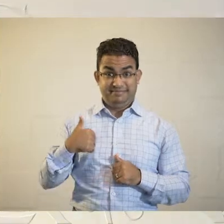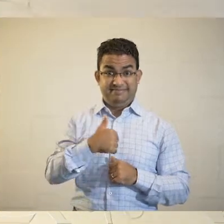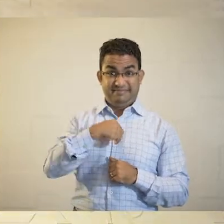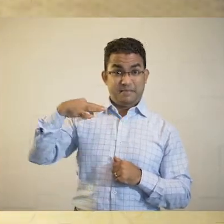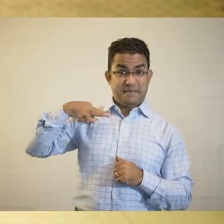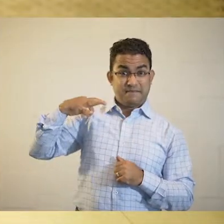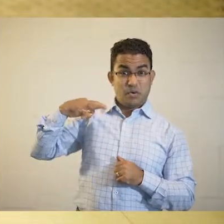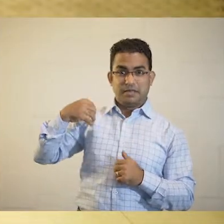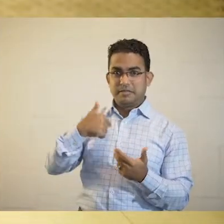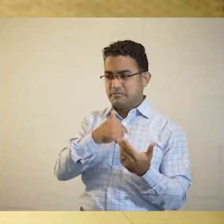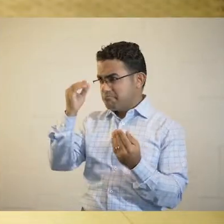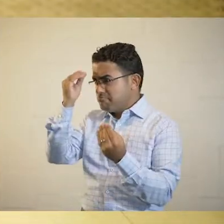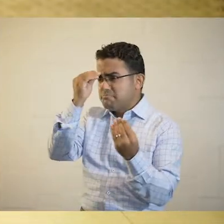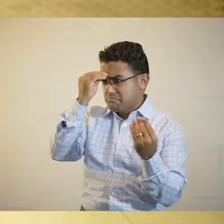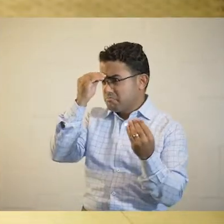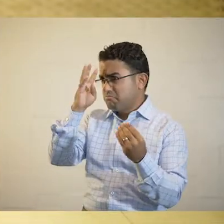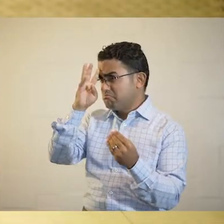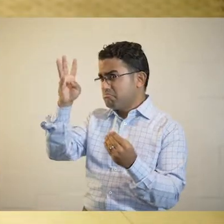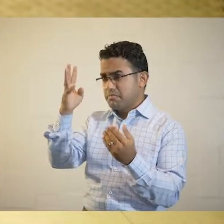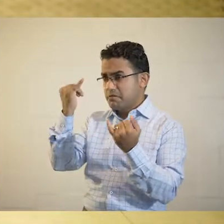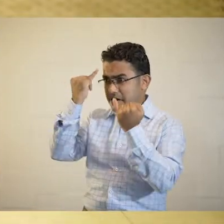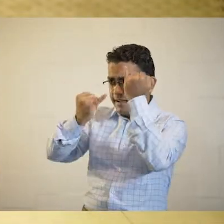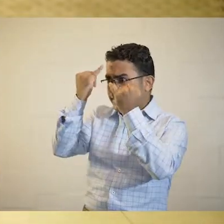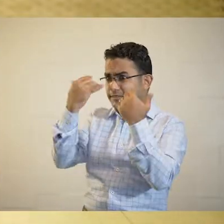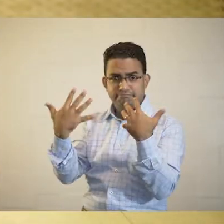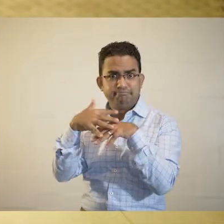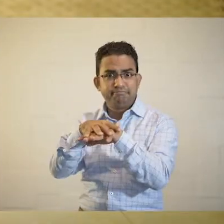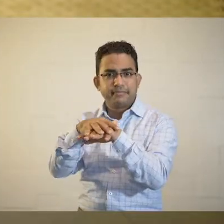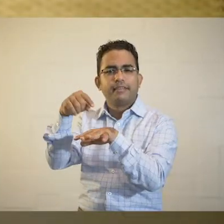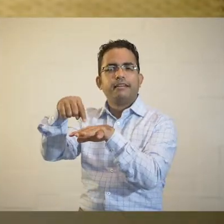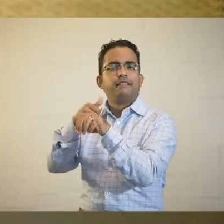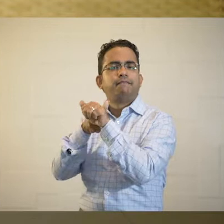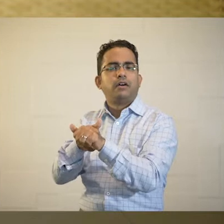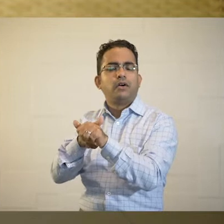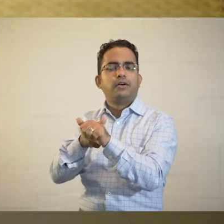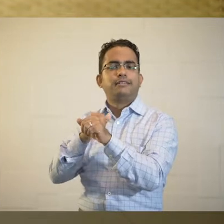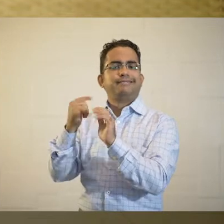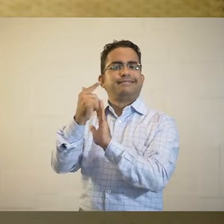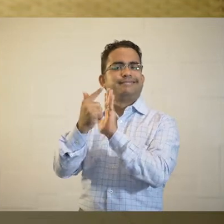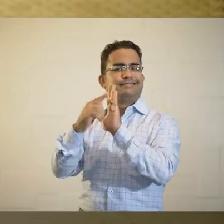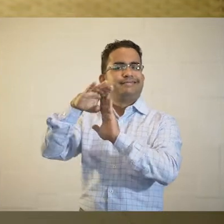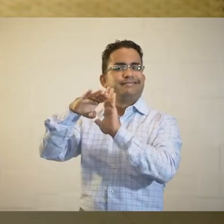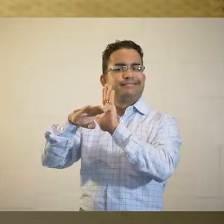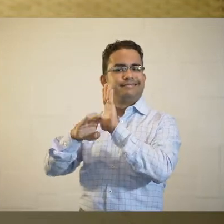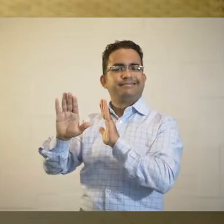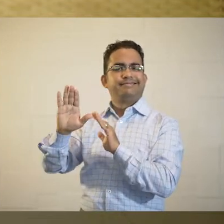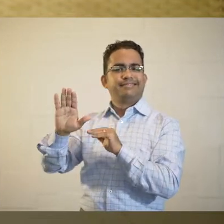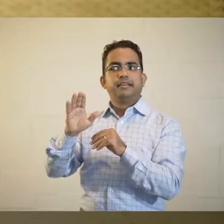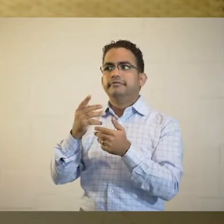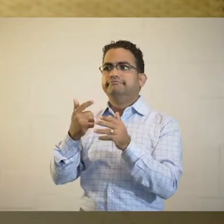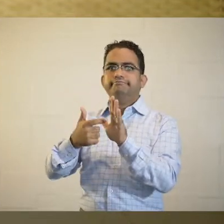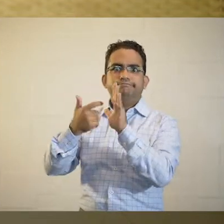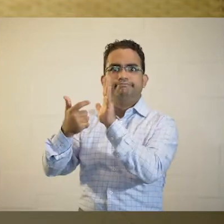El carácter voluntario con que inició nuestra estrategia de inclusión se alinea al cumplimiento del reglamento de